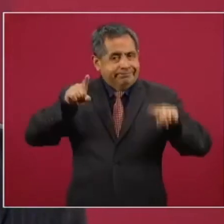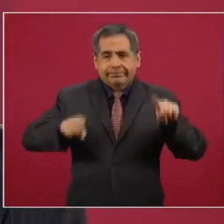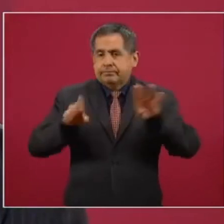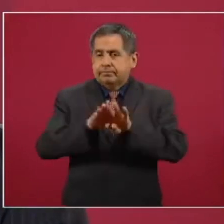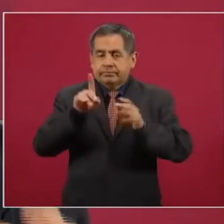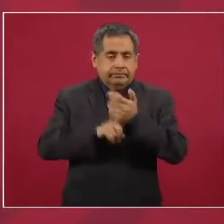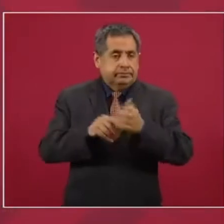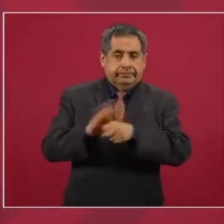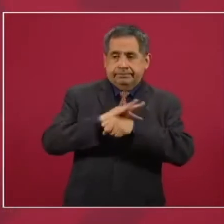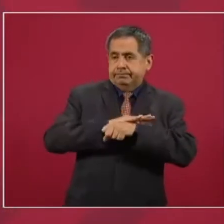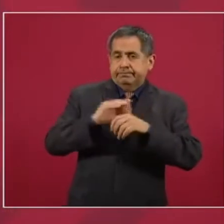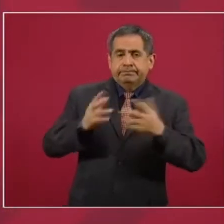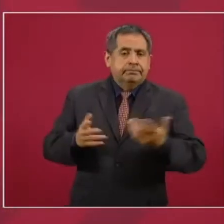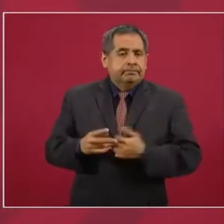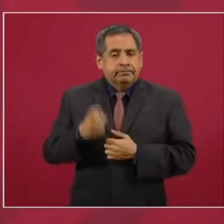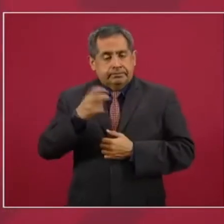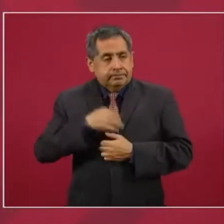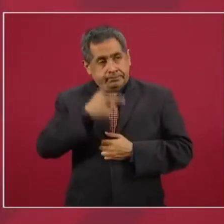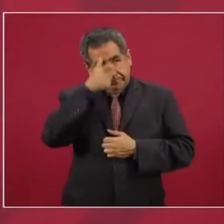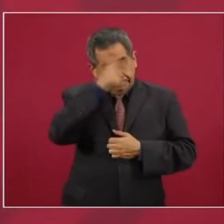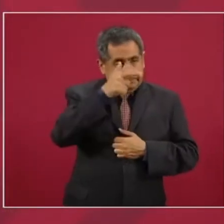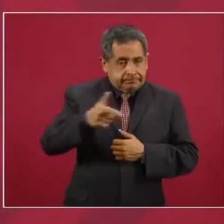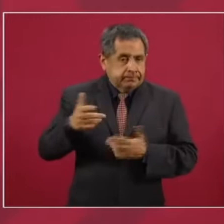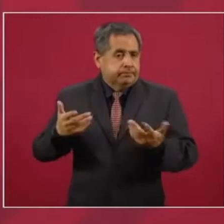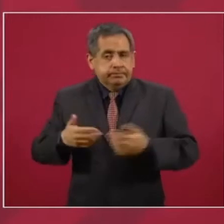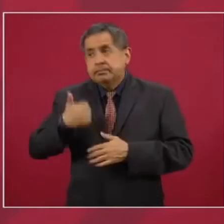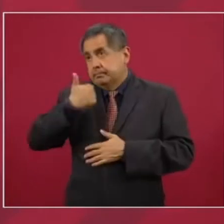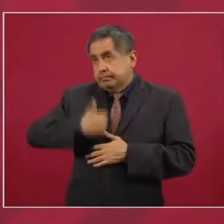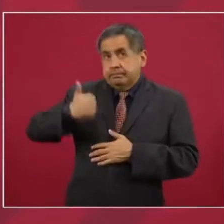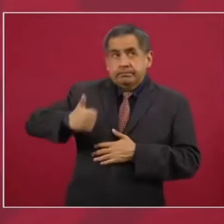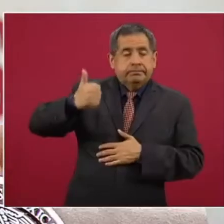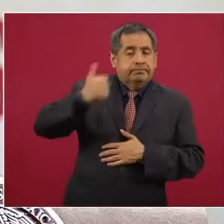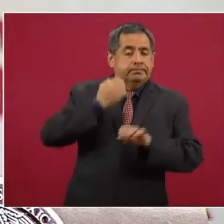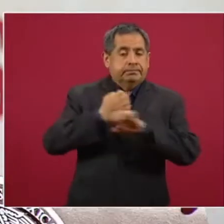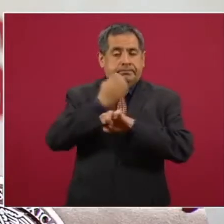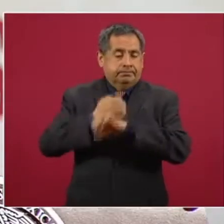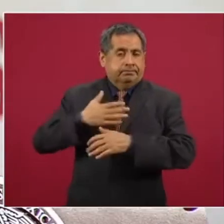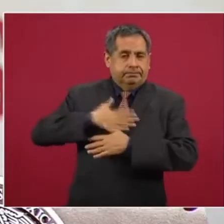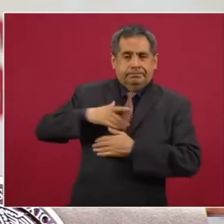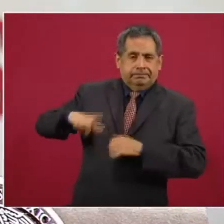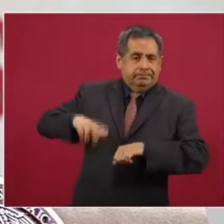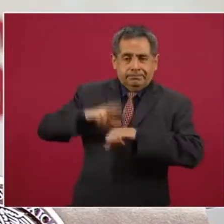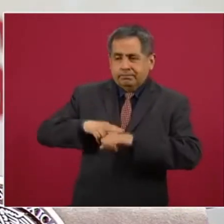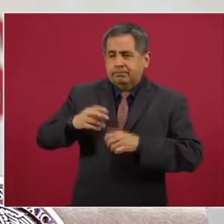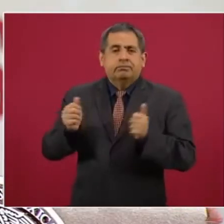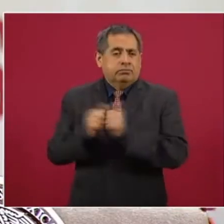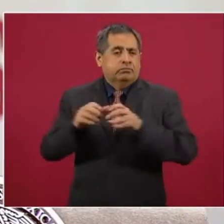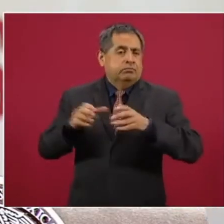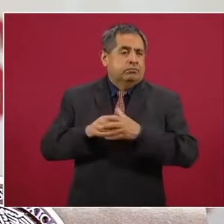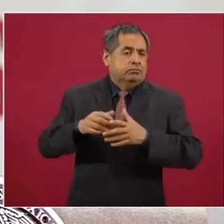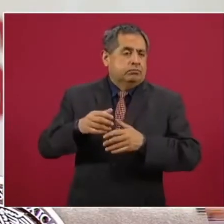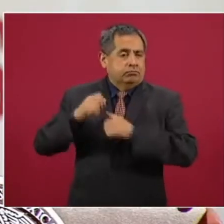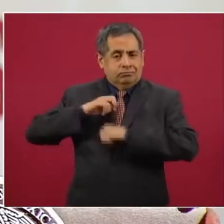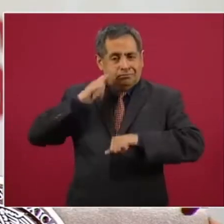la epidemia. Y esto lo que permite es que localmente en cada estado las autoridades sanitarias estatales,